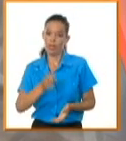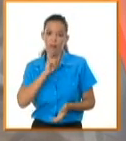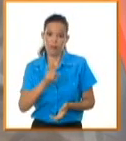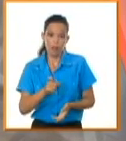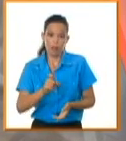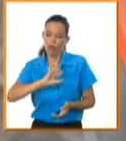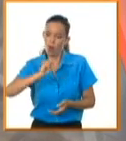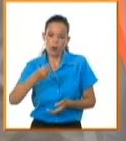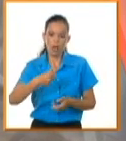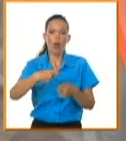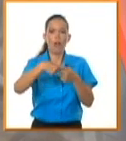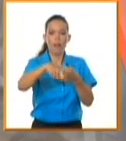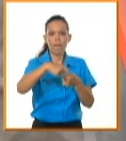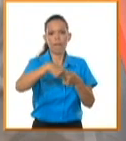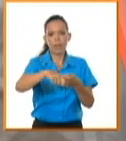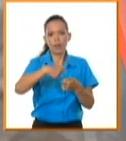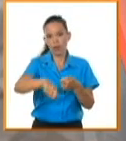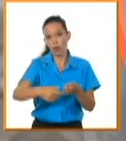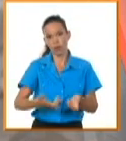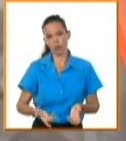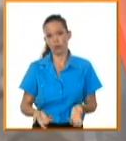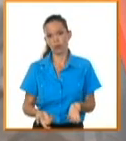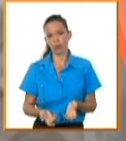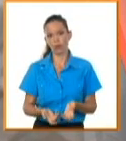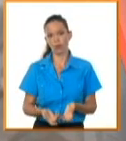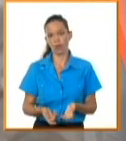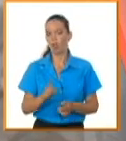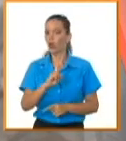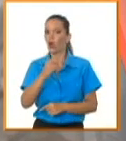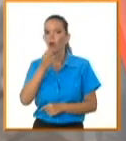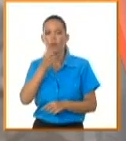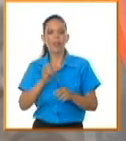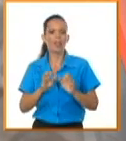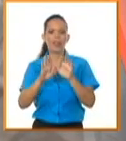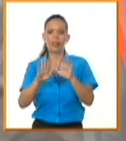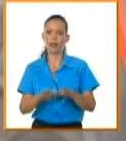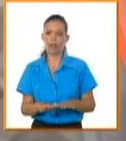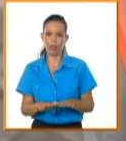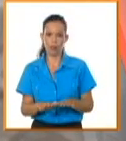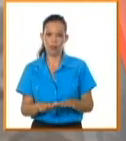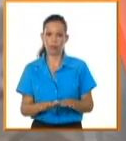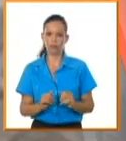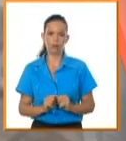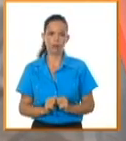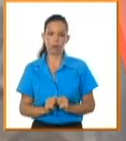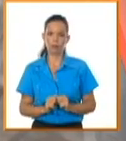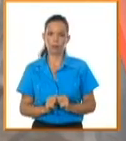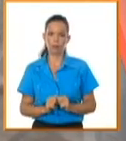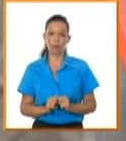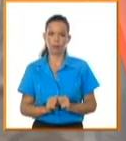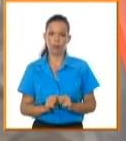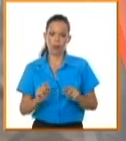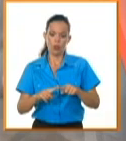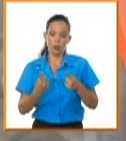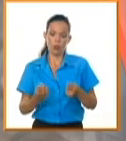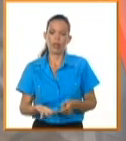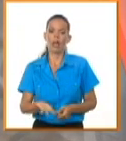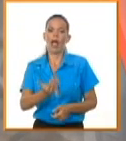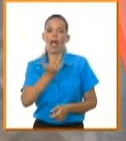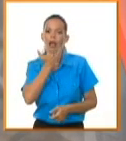detener es eso o sea estaríamos deteniendo estaremos deteniendo el proceso económico estaríamos afectando